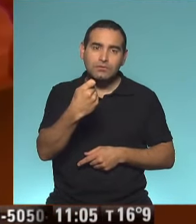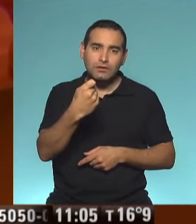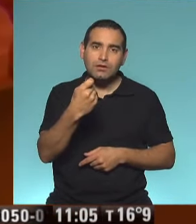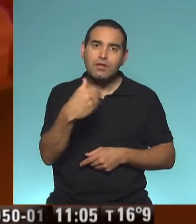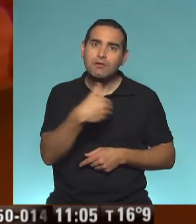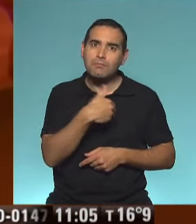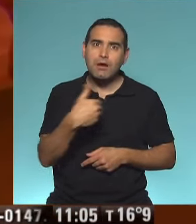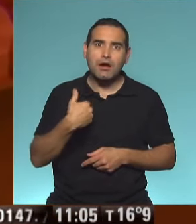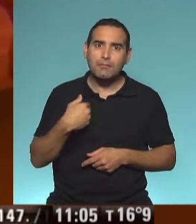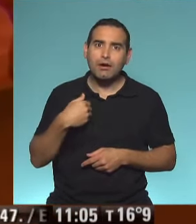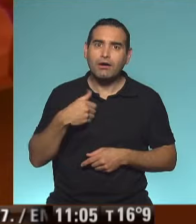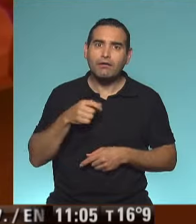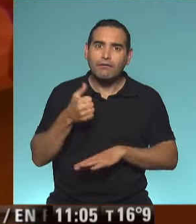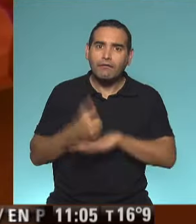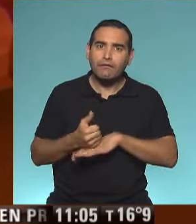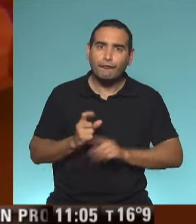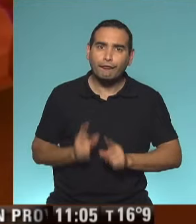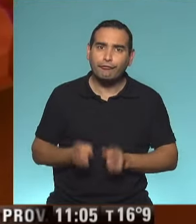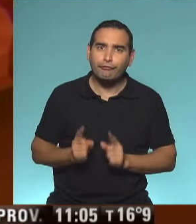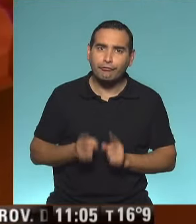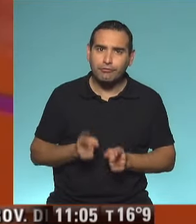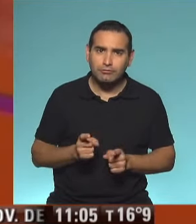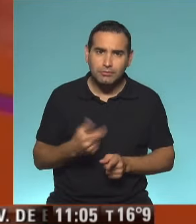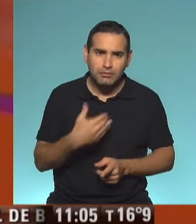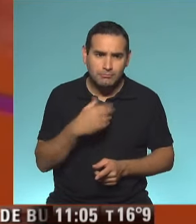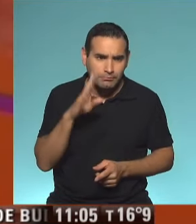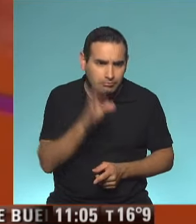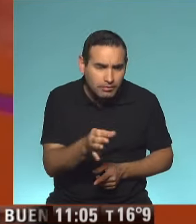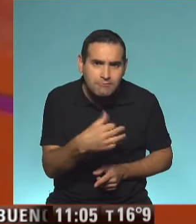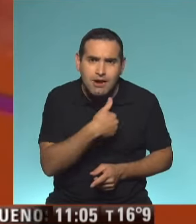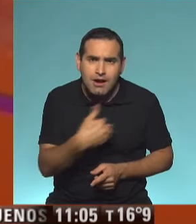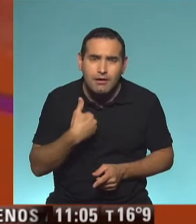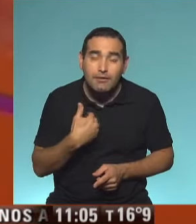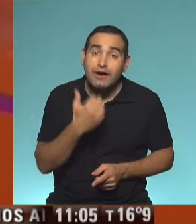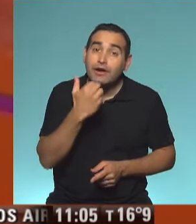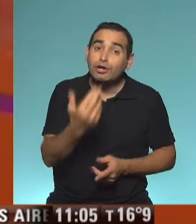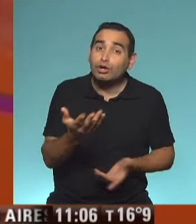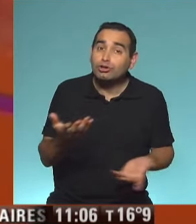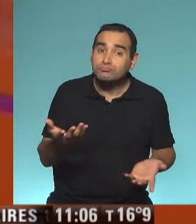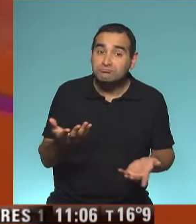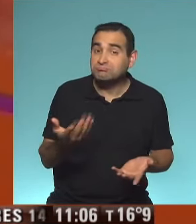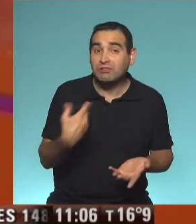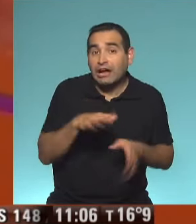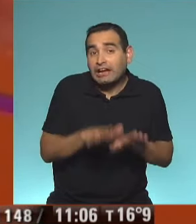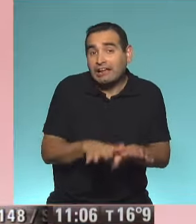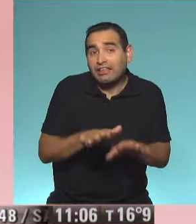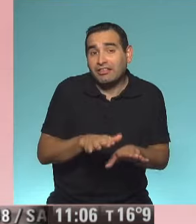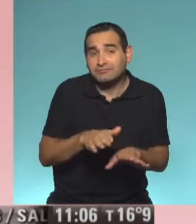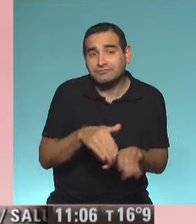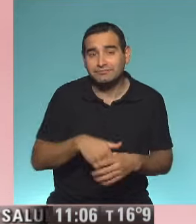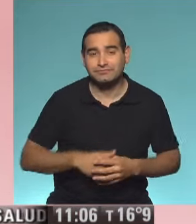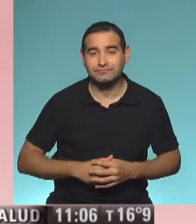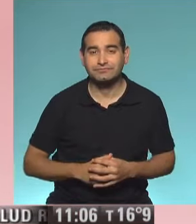señora estaba a bordo. ¡Madre! ¿Hijo? Y se quedó.